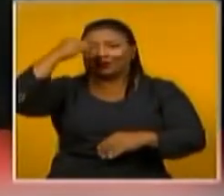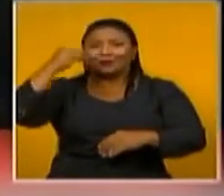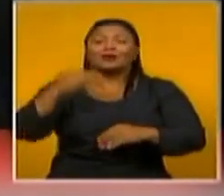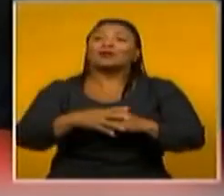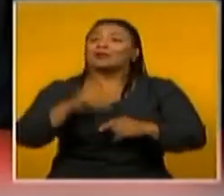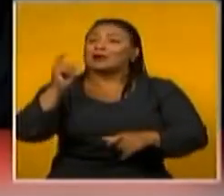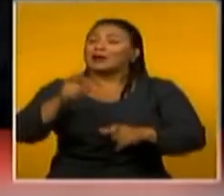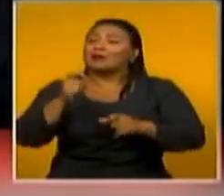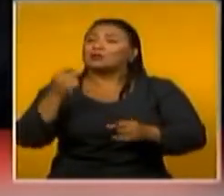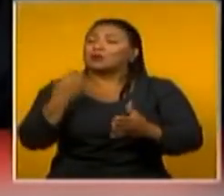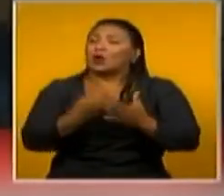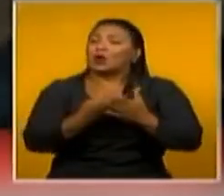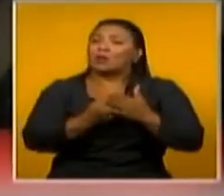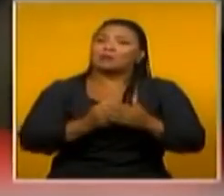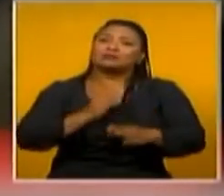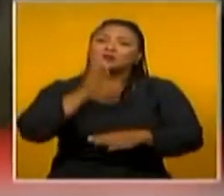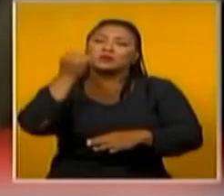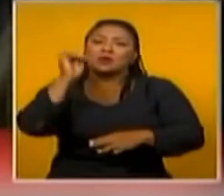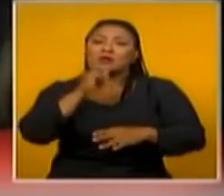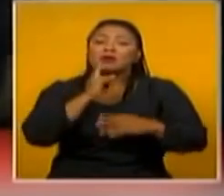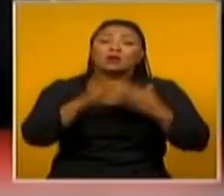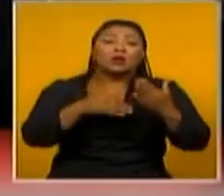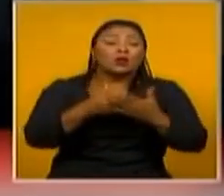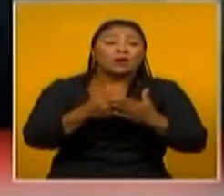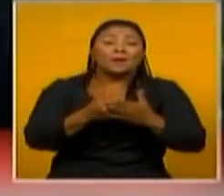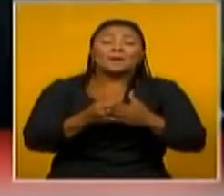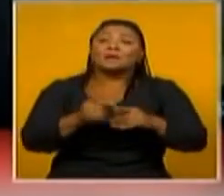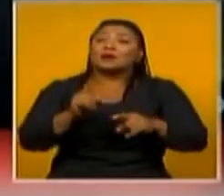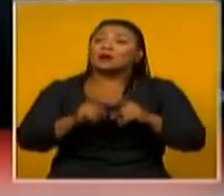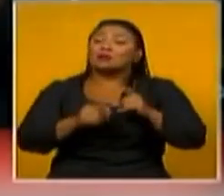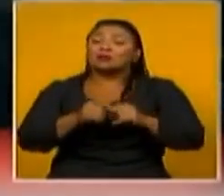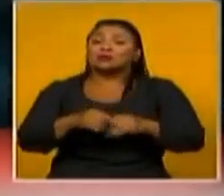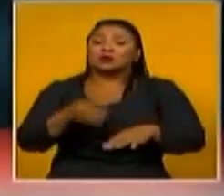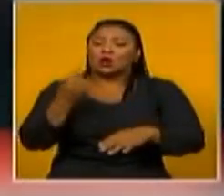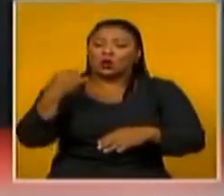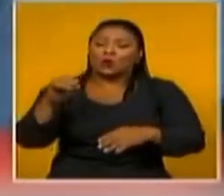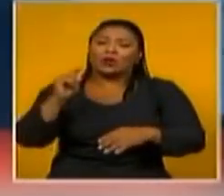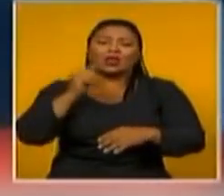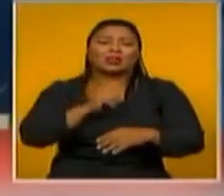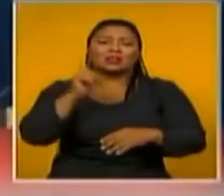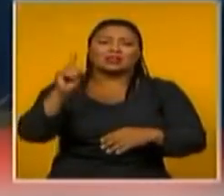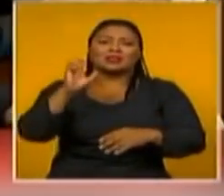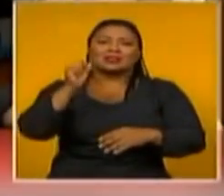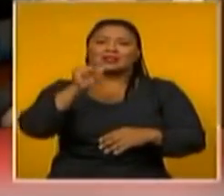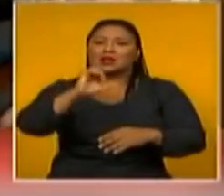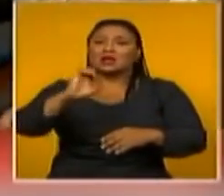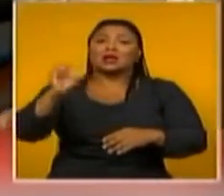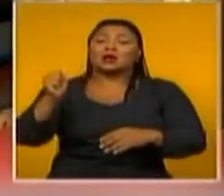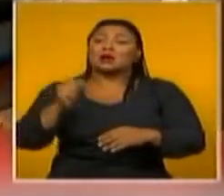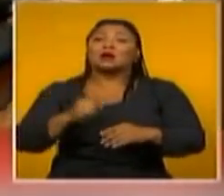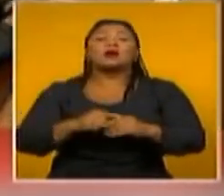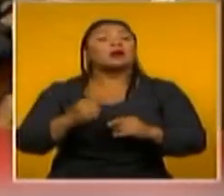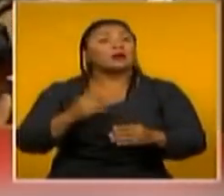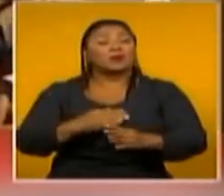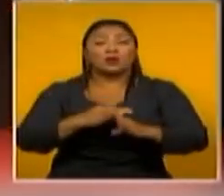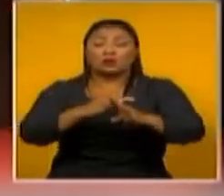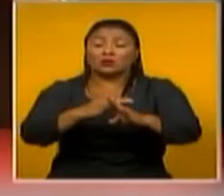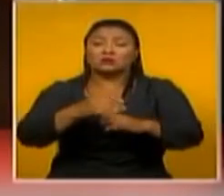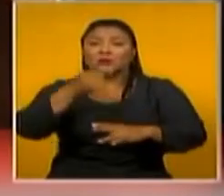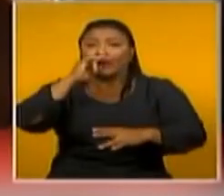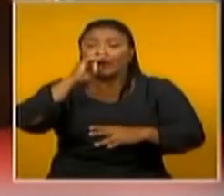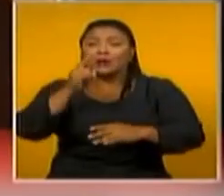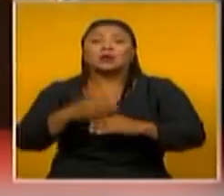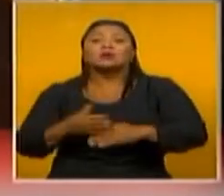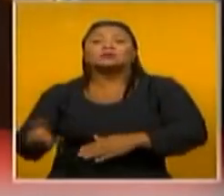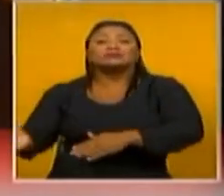inmigrantes ilegales en el marco del programa de acción diferida para los llegados en la infancia DACA. Este plan migratorio protegía de la deportación a niños